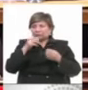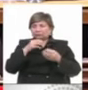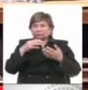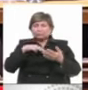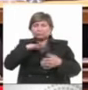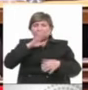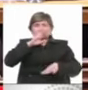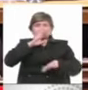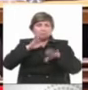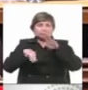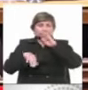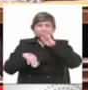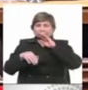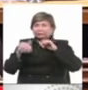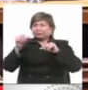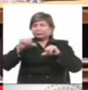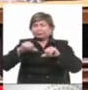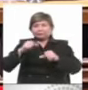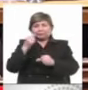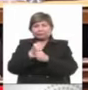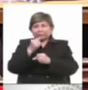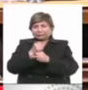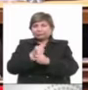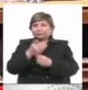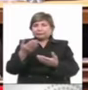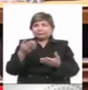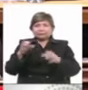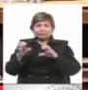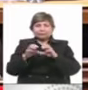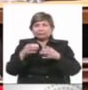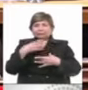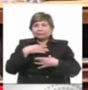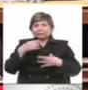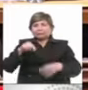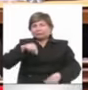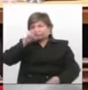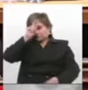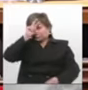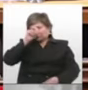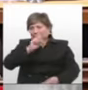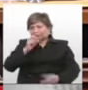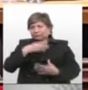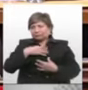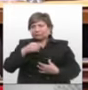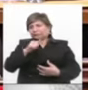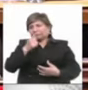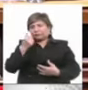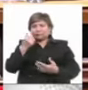que les ha generado la derrota y pónganse a trabajar en función a los intereses de la patria, no a los intereses de